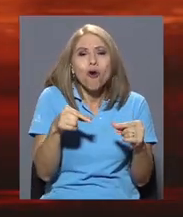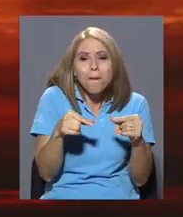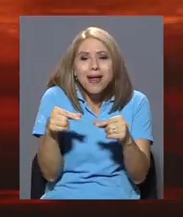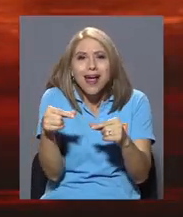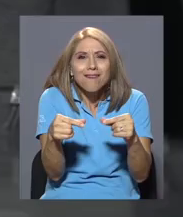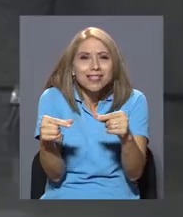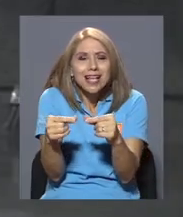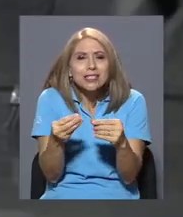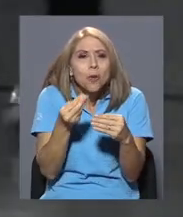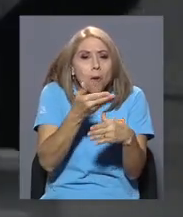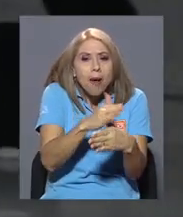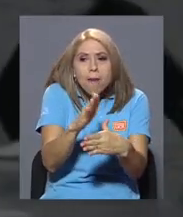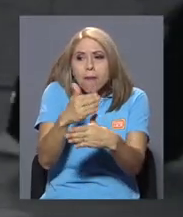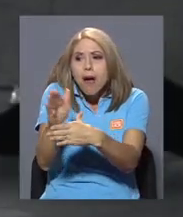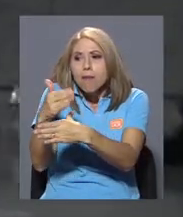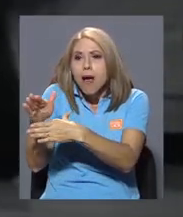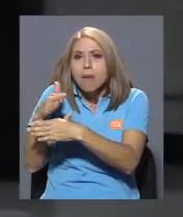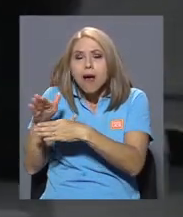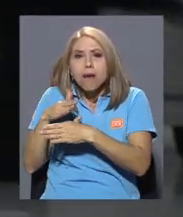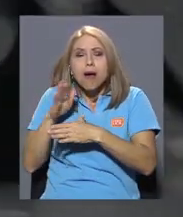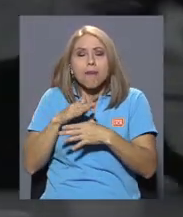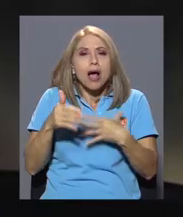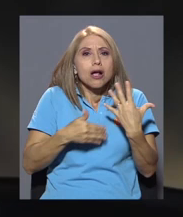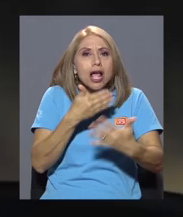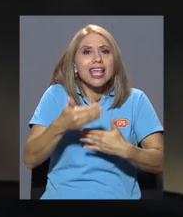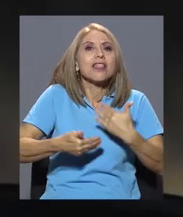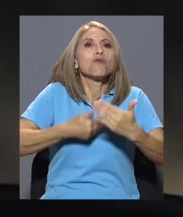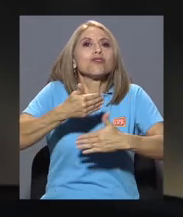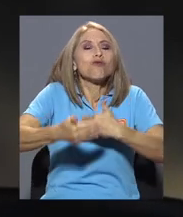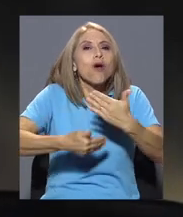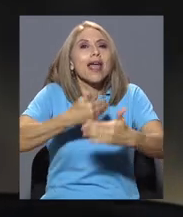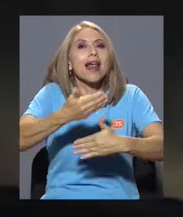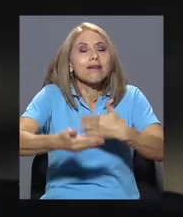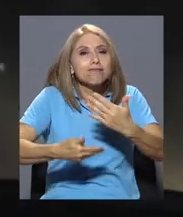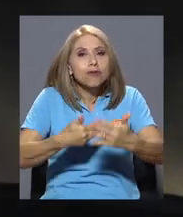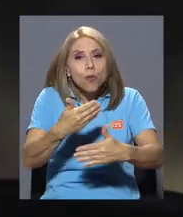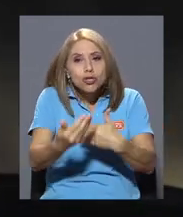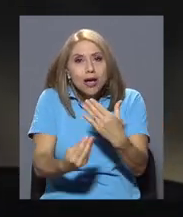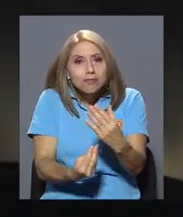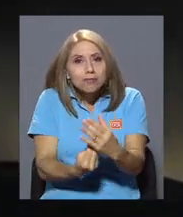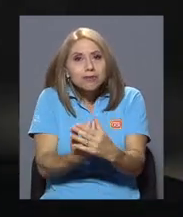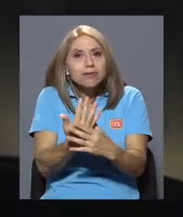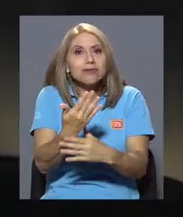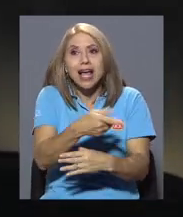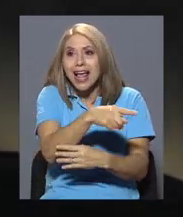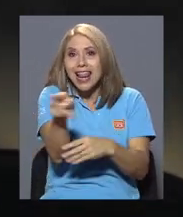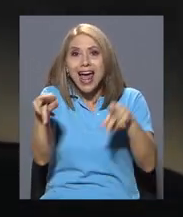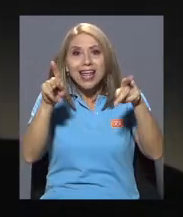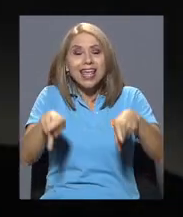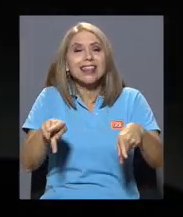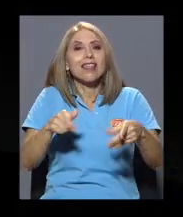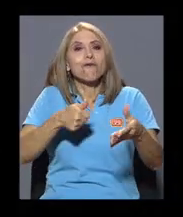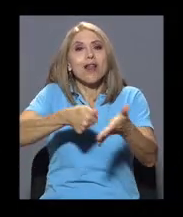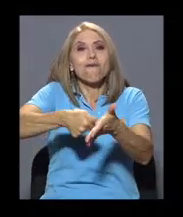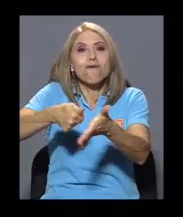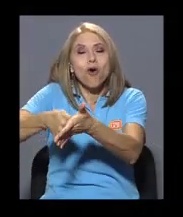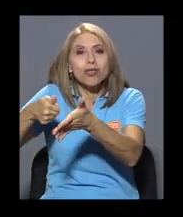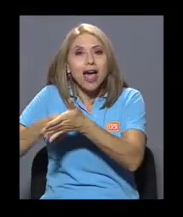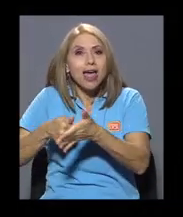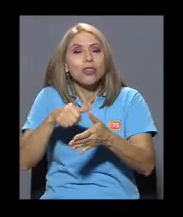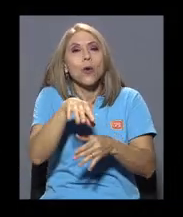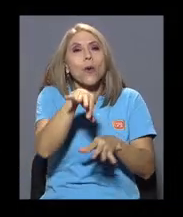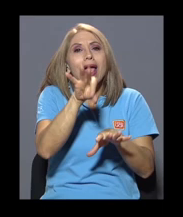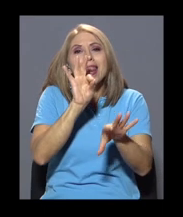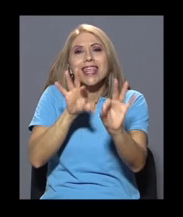que pudieran irse produciendo conforme el público fuera votando y fuera eligiendo lo que lo que